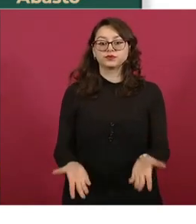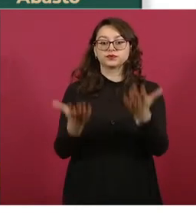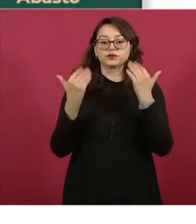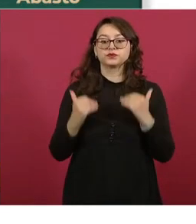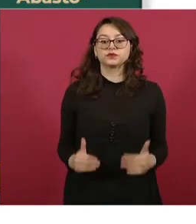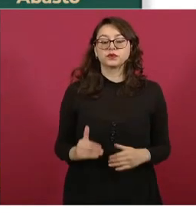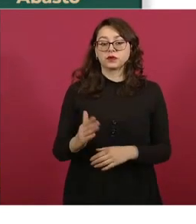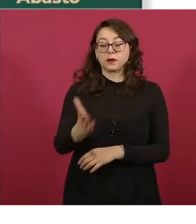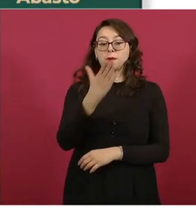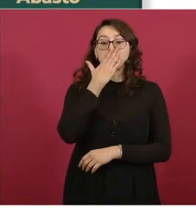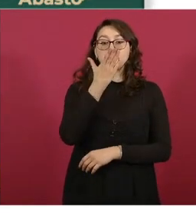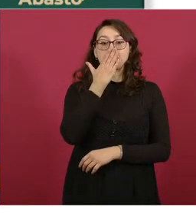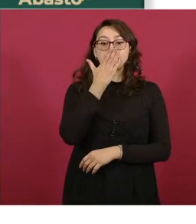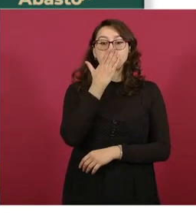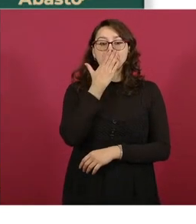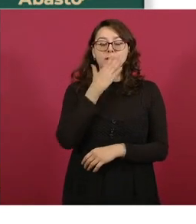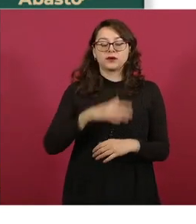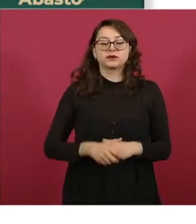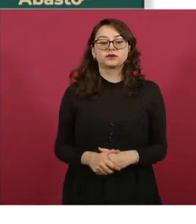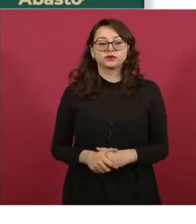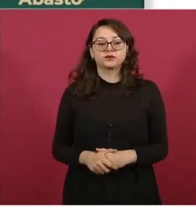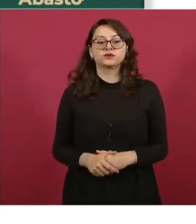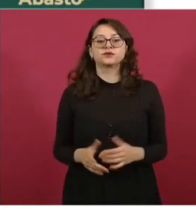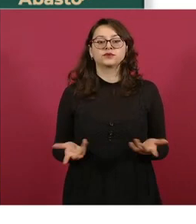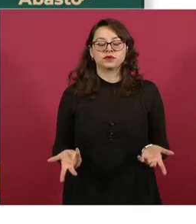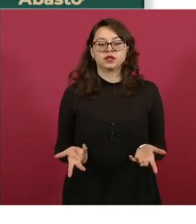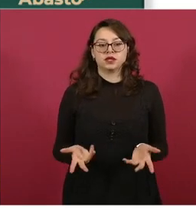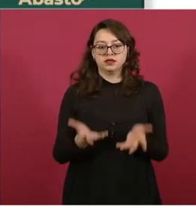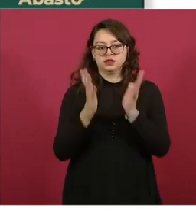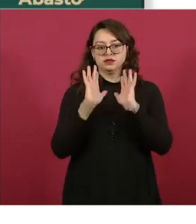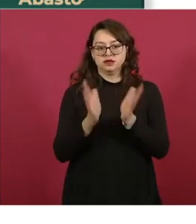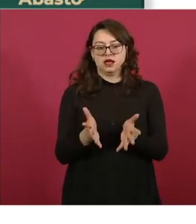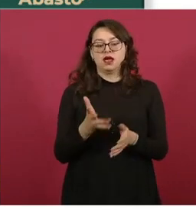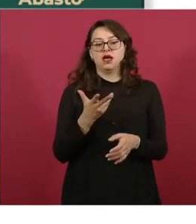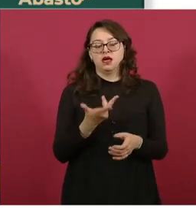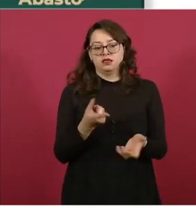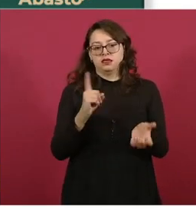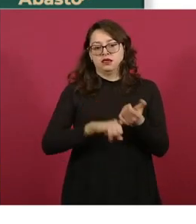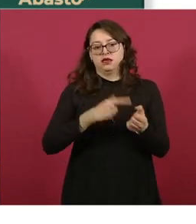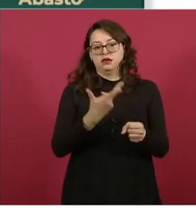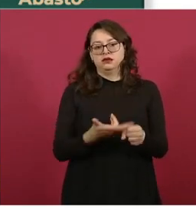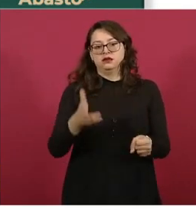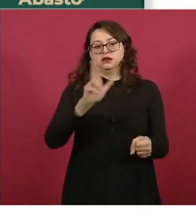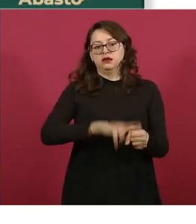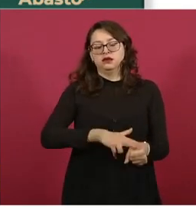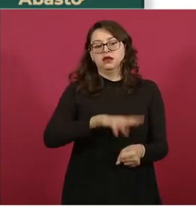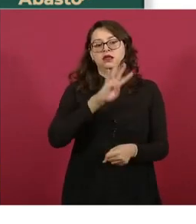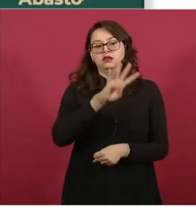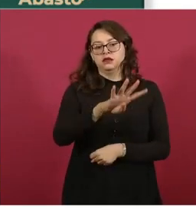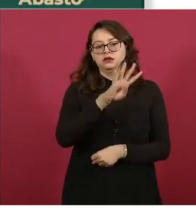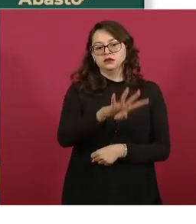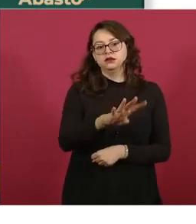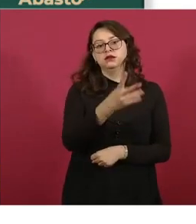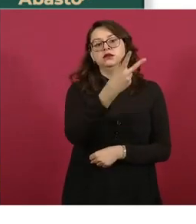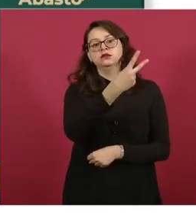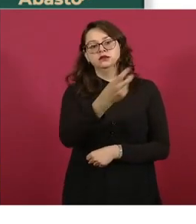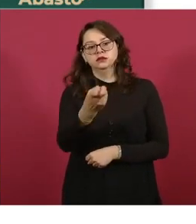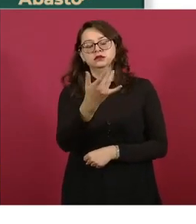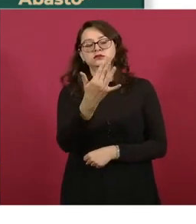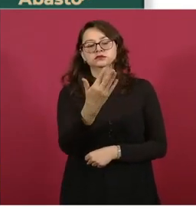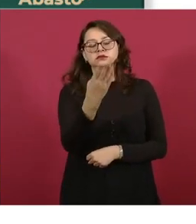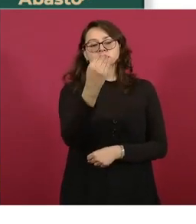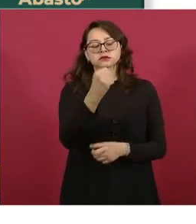de Sonora, el sistema ya está operando en 19 de 21 hospitales y 259